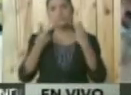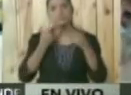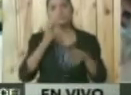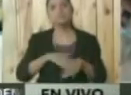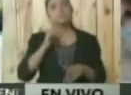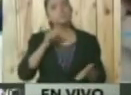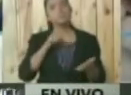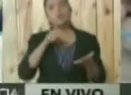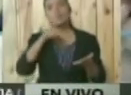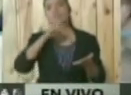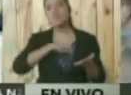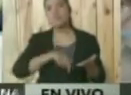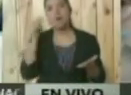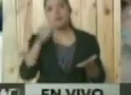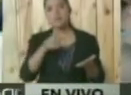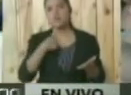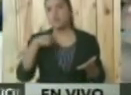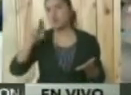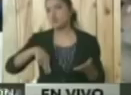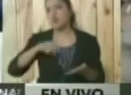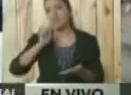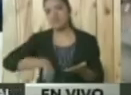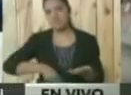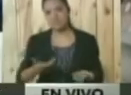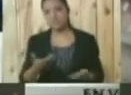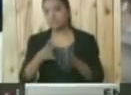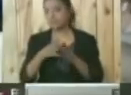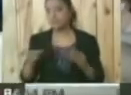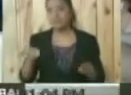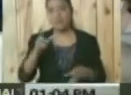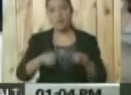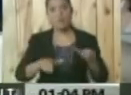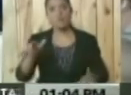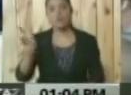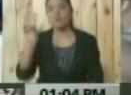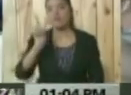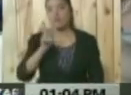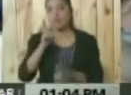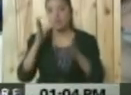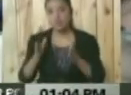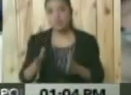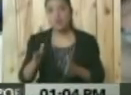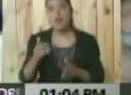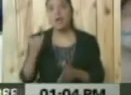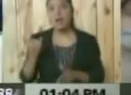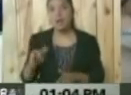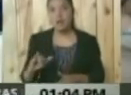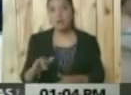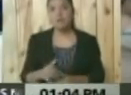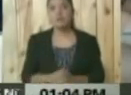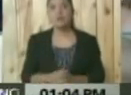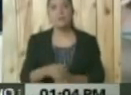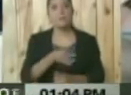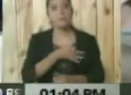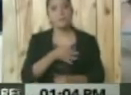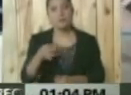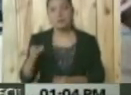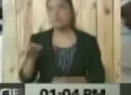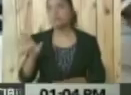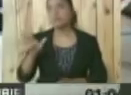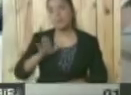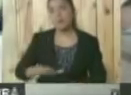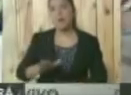firma allí si yo nunca firmé? Todos esos ciudadanos y ciudadanas venezolanas tienen perfecto... Ya va,